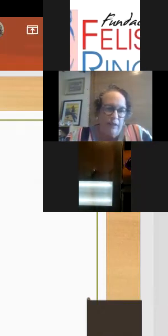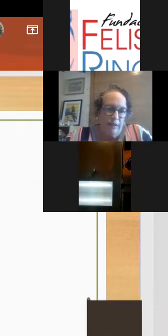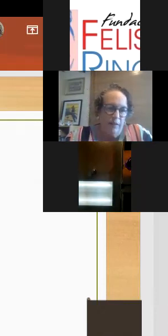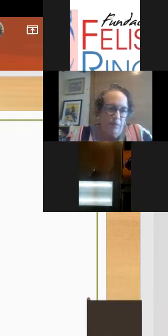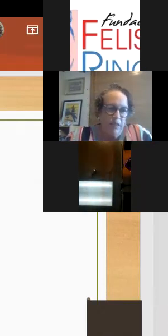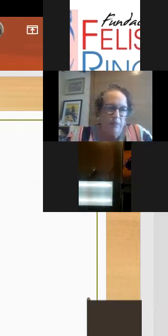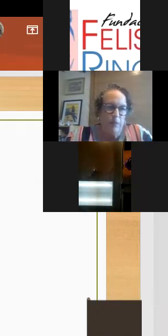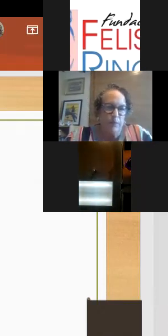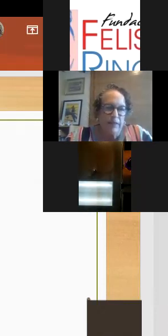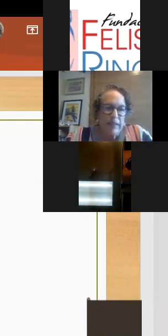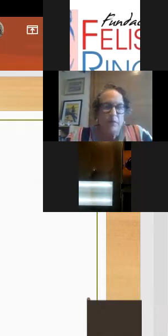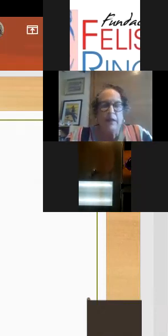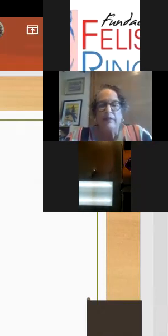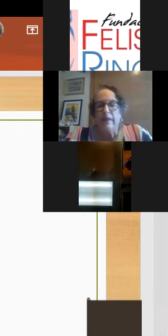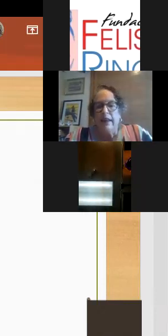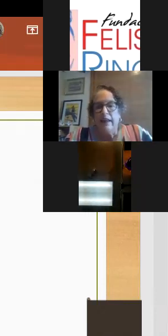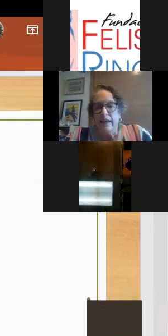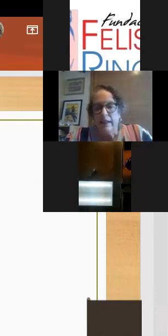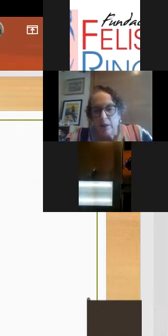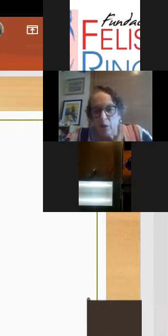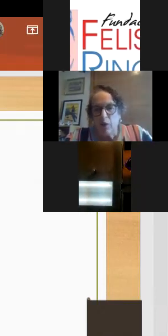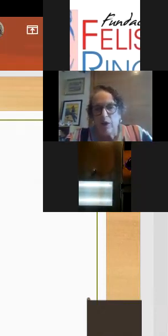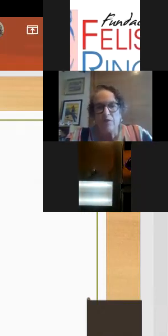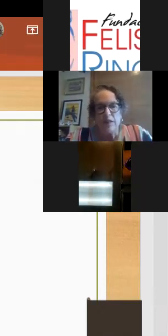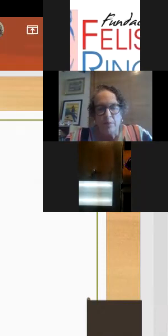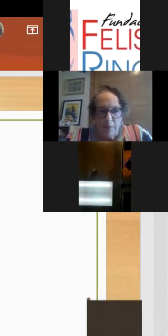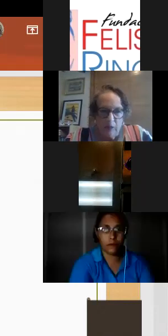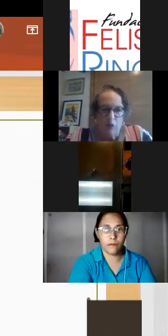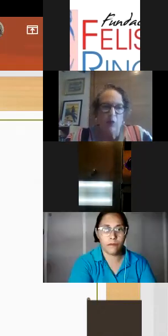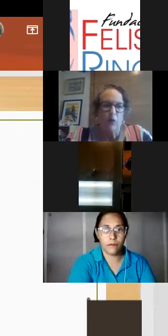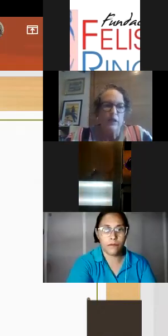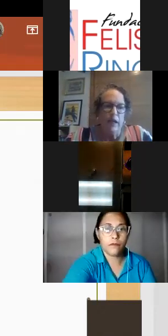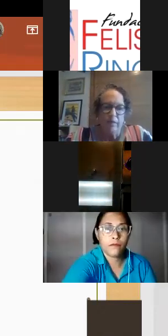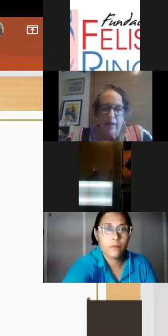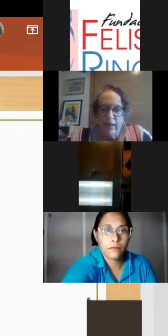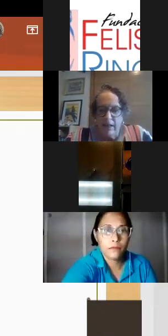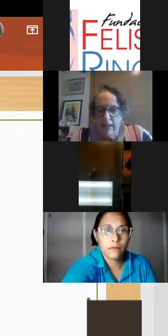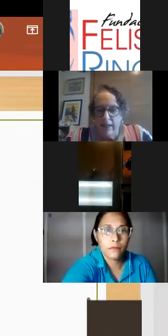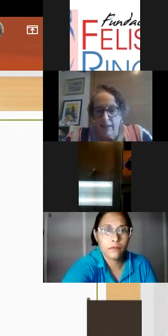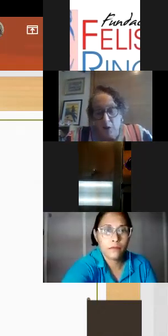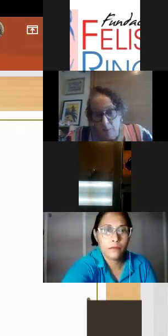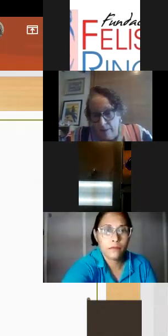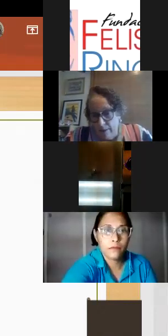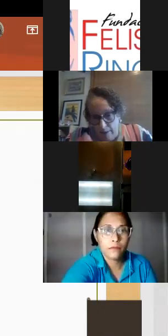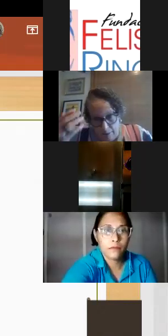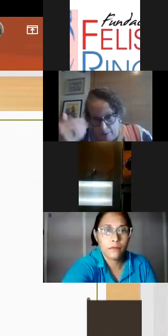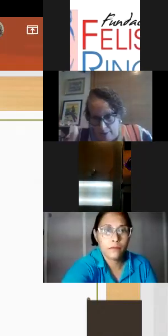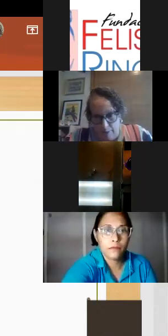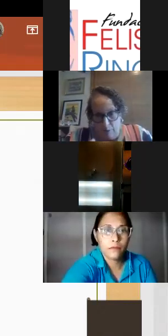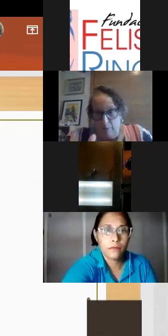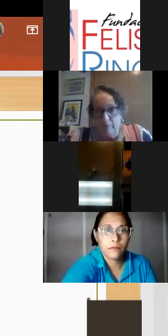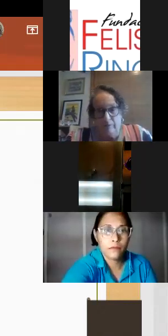seleccionado desde mis perspectivas historiográficas, mi metodología y